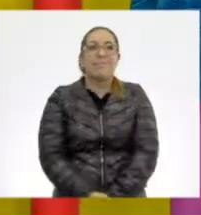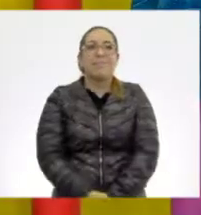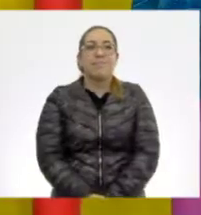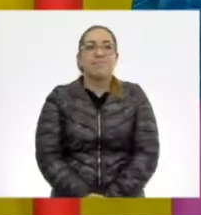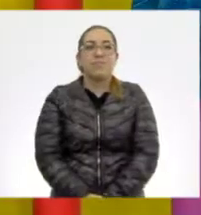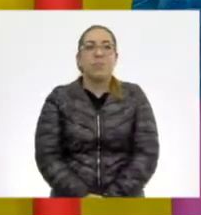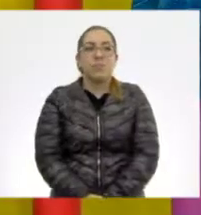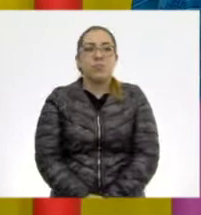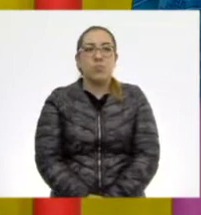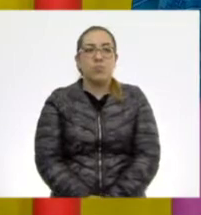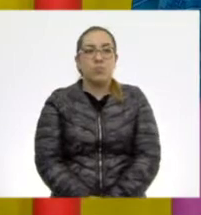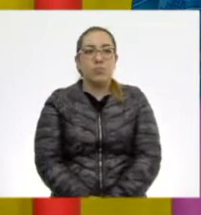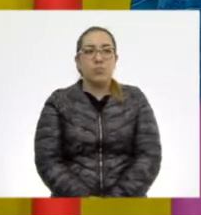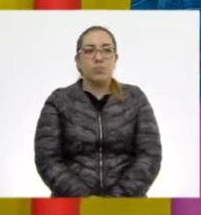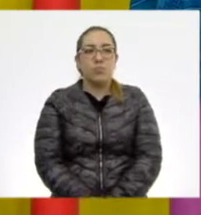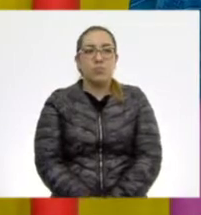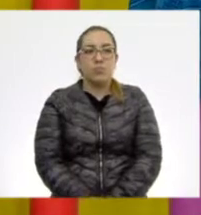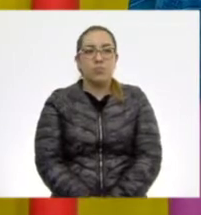amoroso.